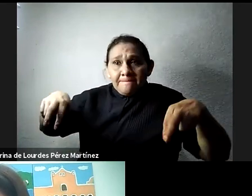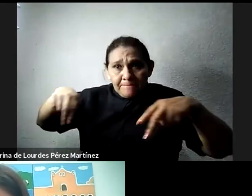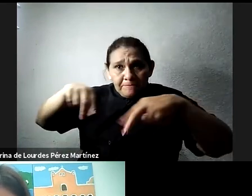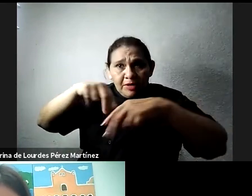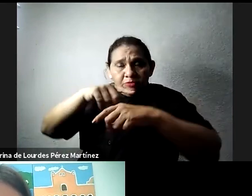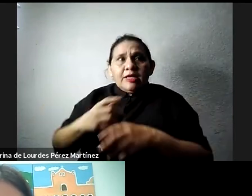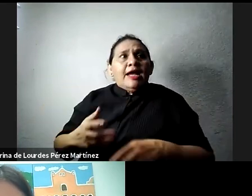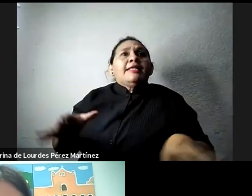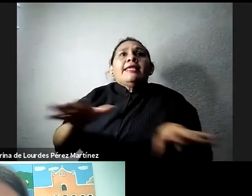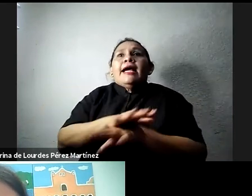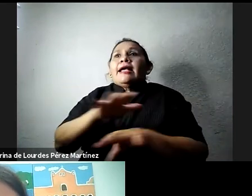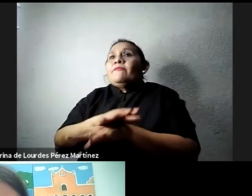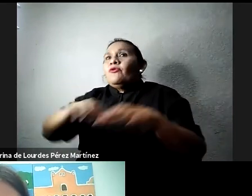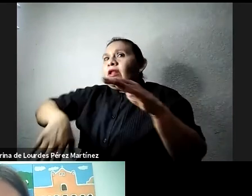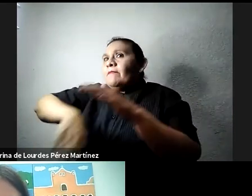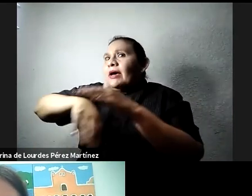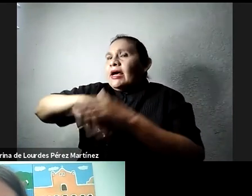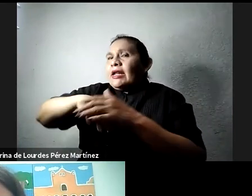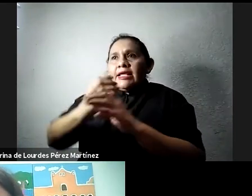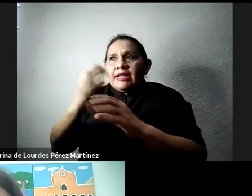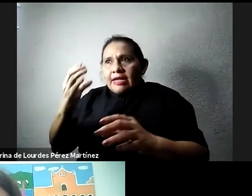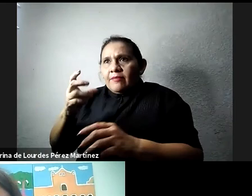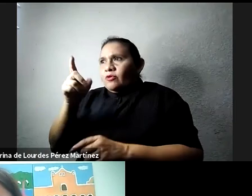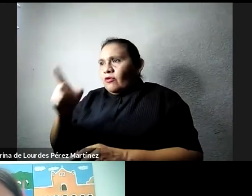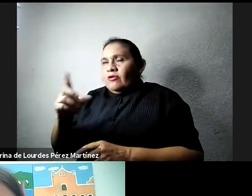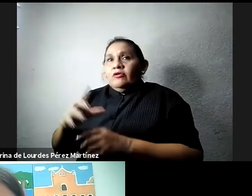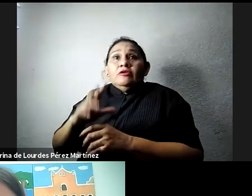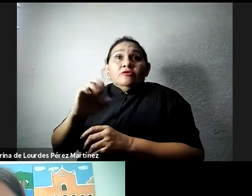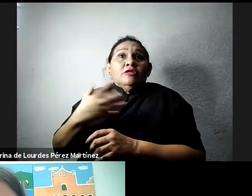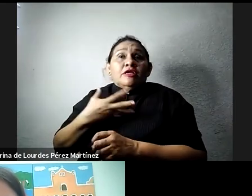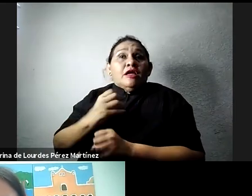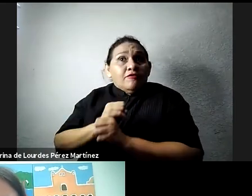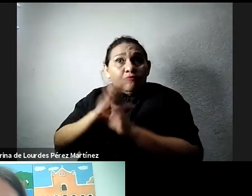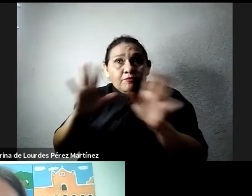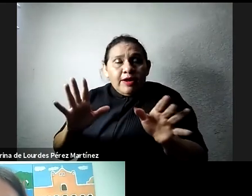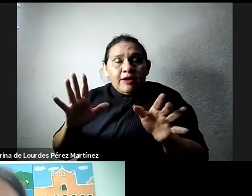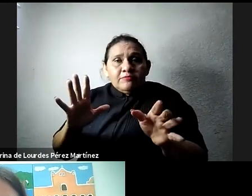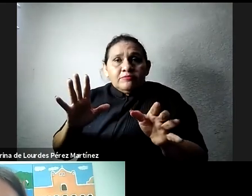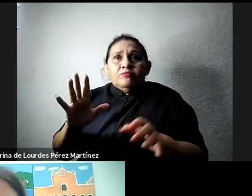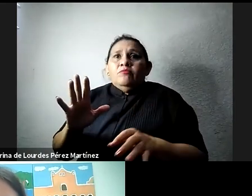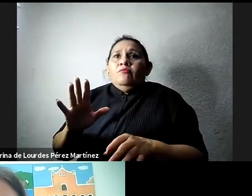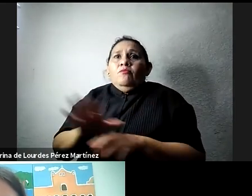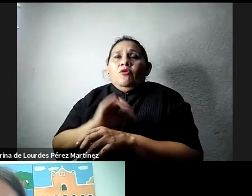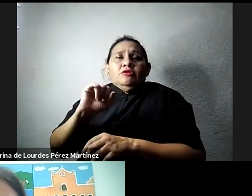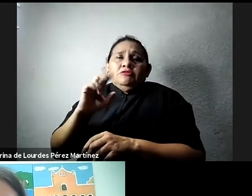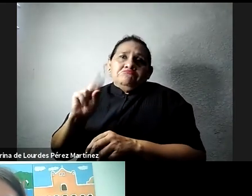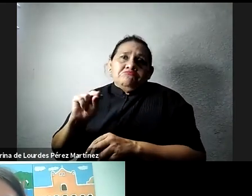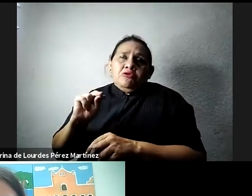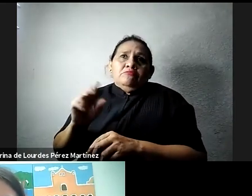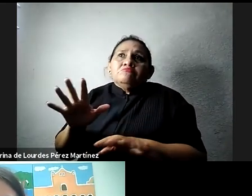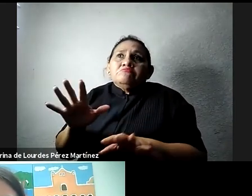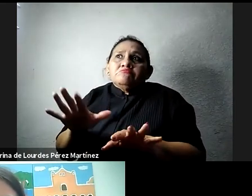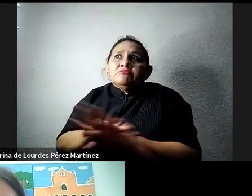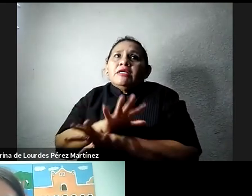transporte, y eso se tiene que informar porque si no, pues te cambia, ¿no? La